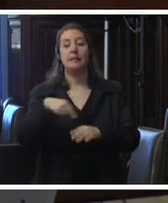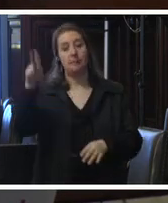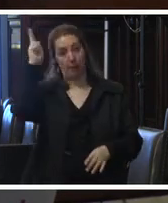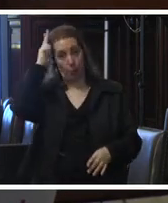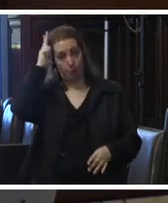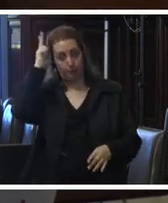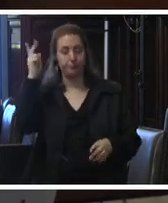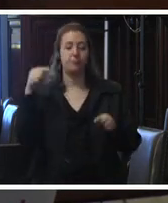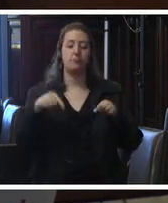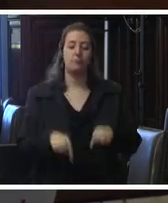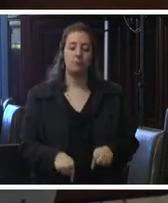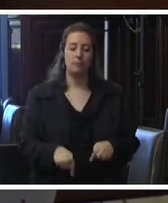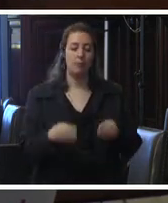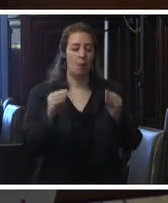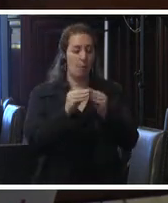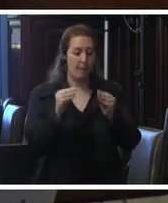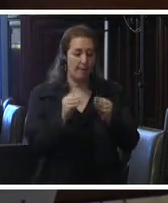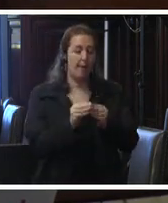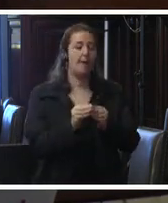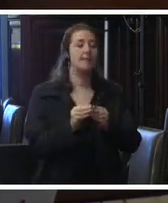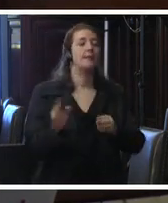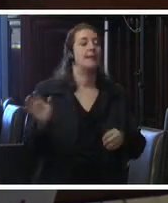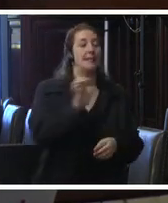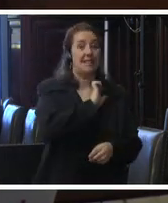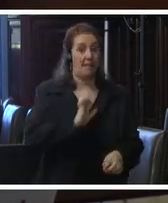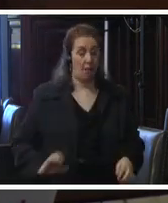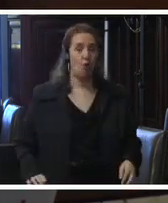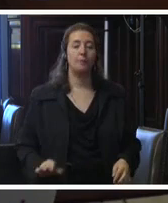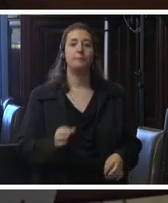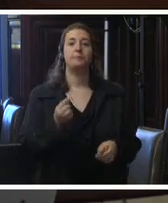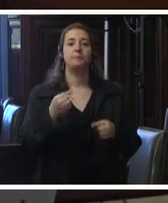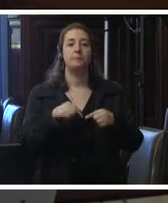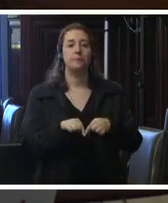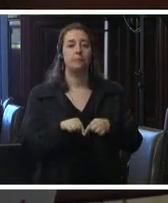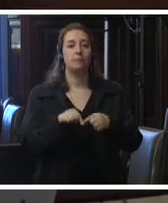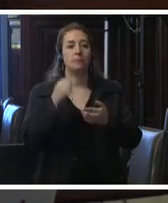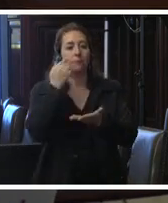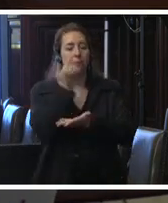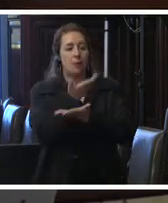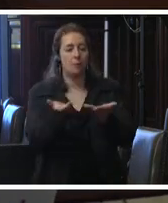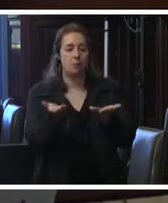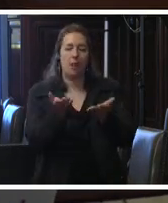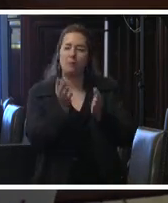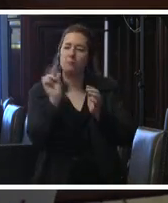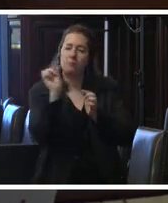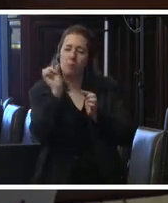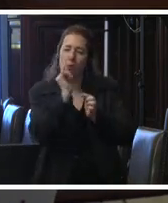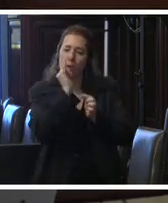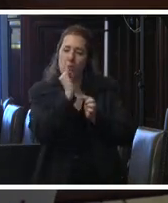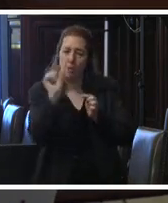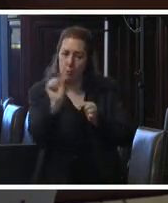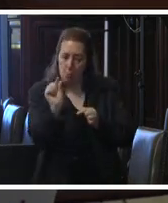específico. Las compañeras de El Salvador y los casos de El Salvador, me voy a permitir referirlos brevemente porque